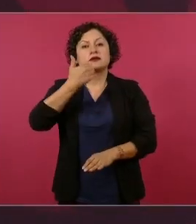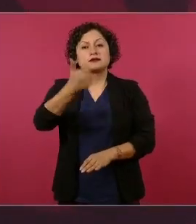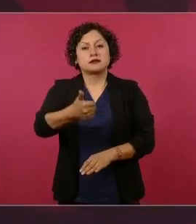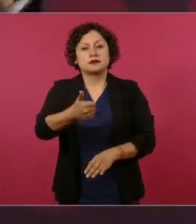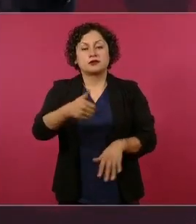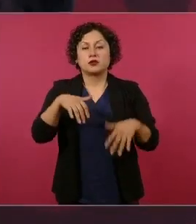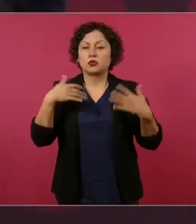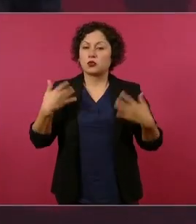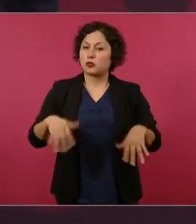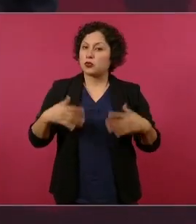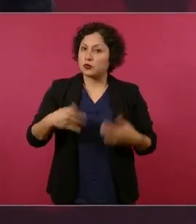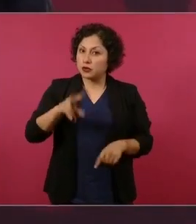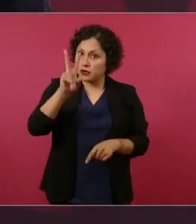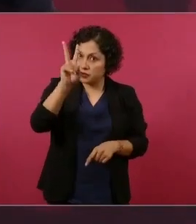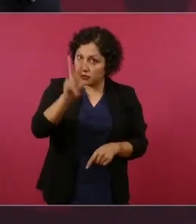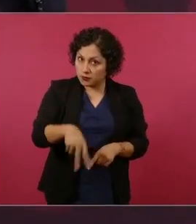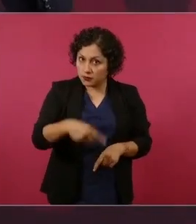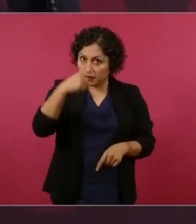porque